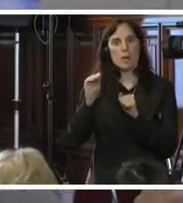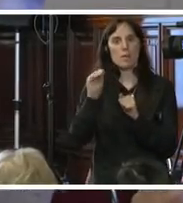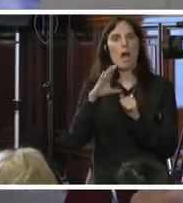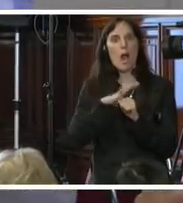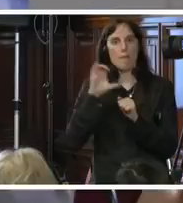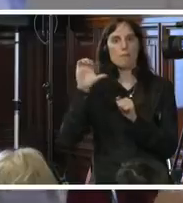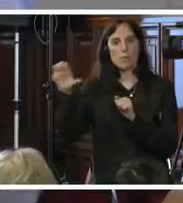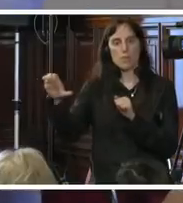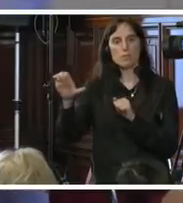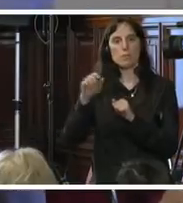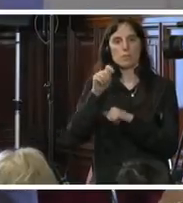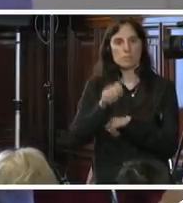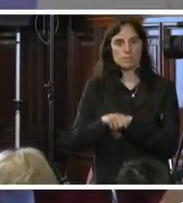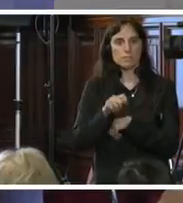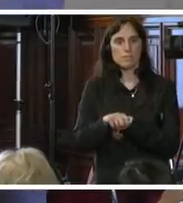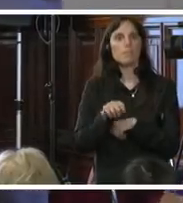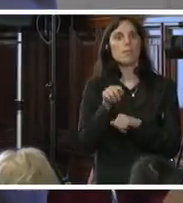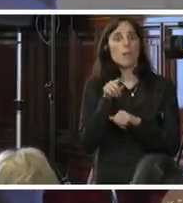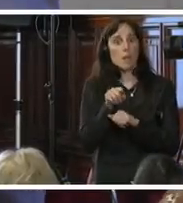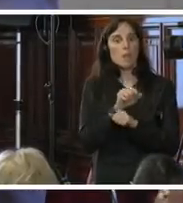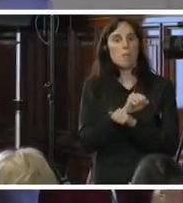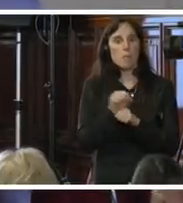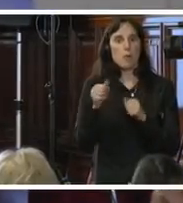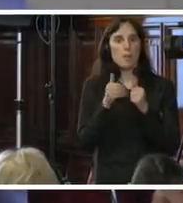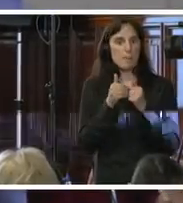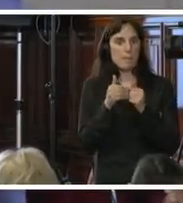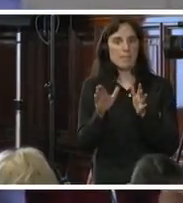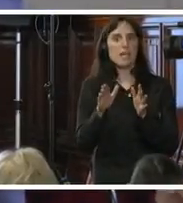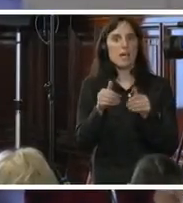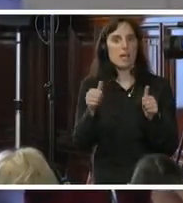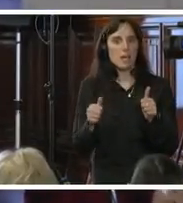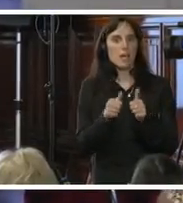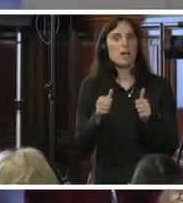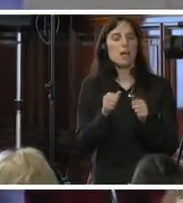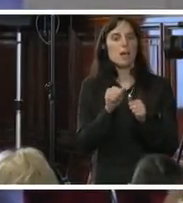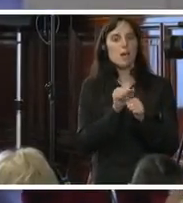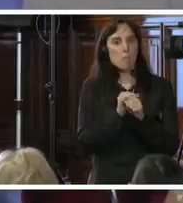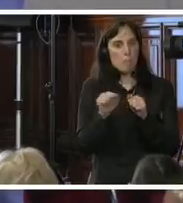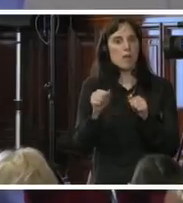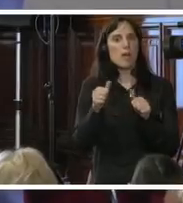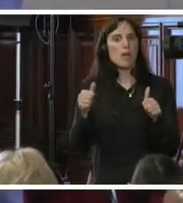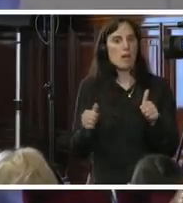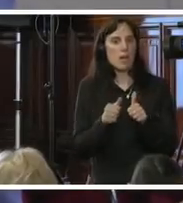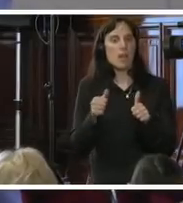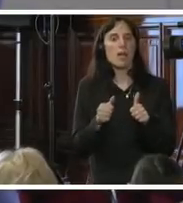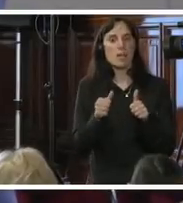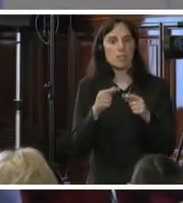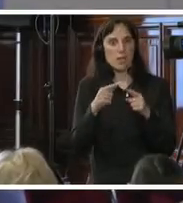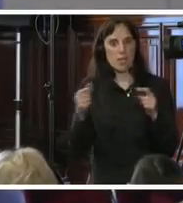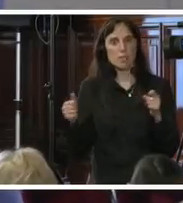sexual. Entonces, para que se pueda emprender acción y se puedan adoptar medidas de